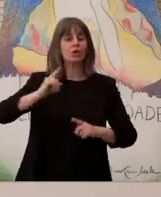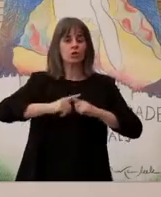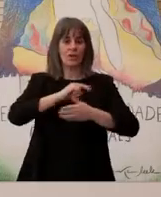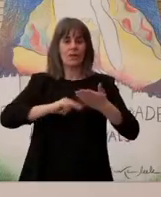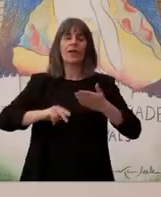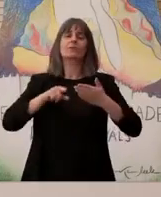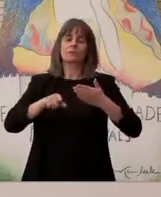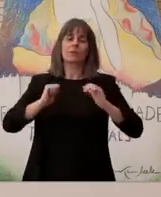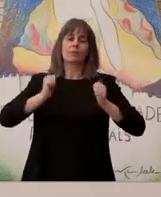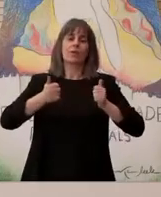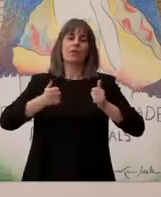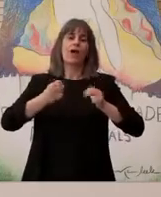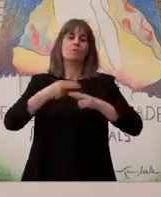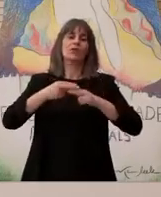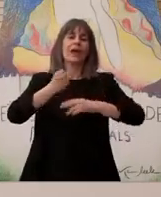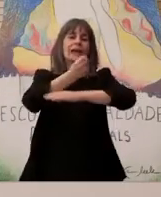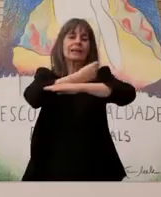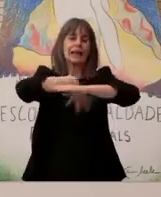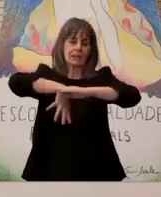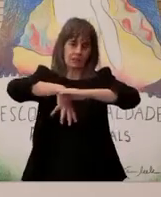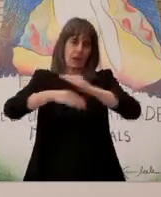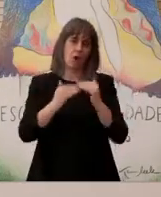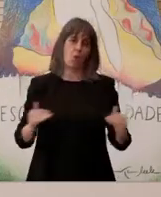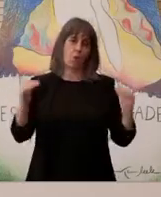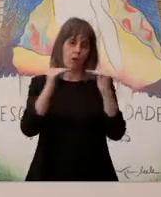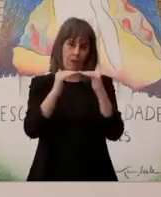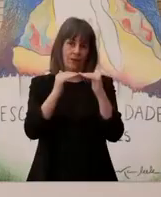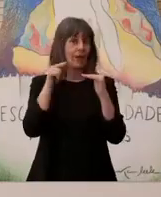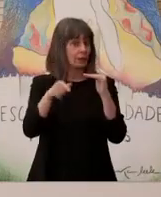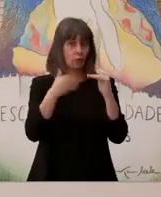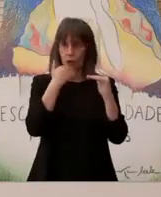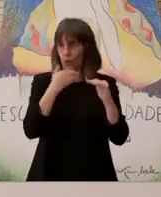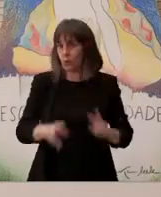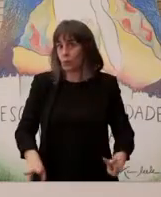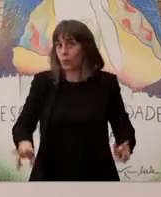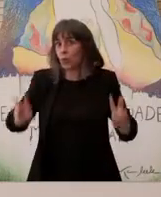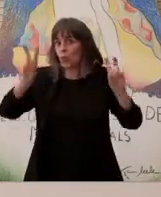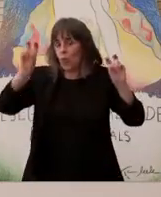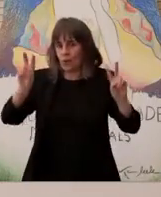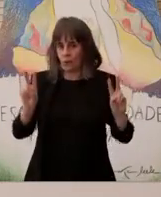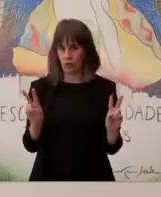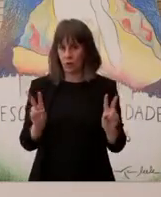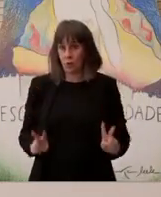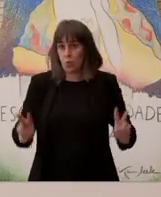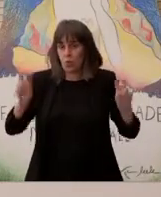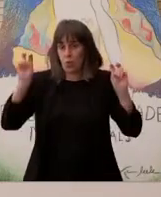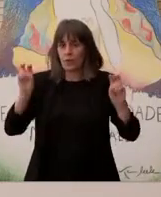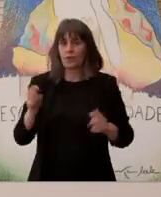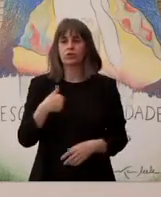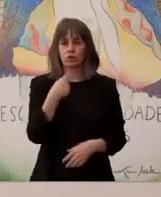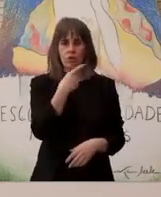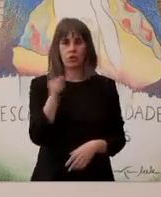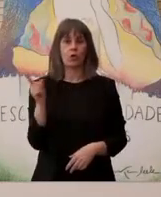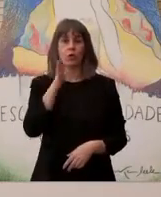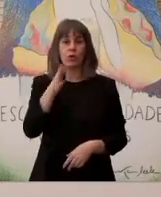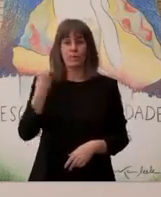transversales y Esto fue todo una novedad yo digo aquí y gracias por permitirme ese espacio porque si algo está esquecido es aquel gobierno